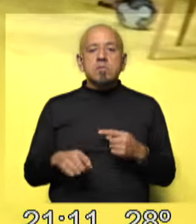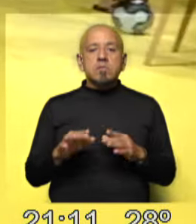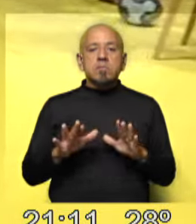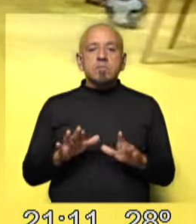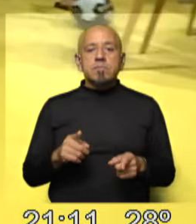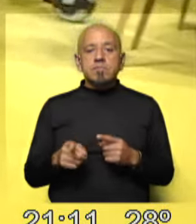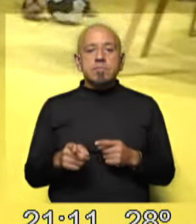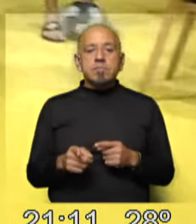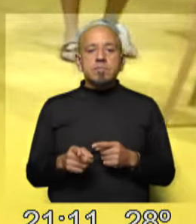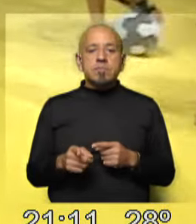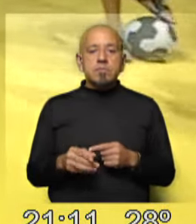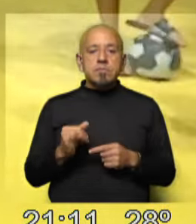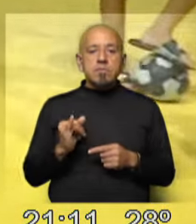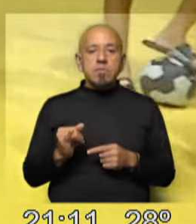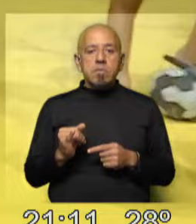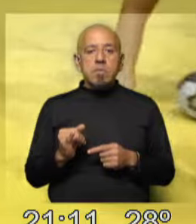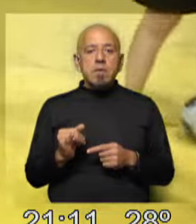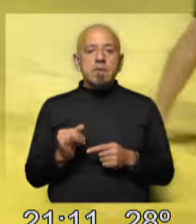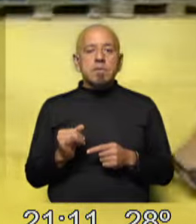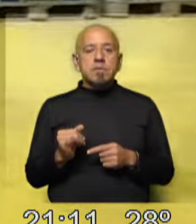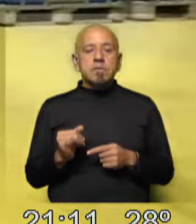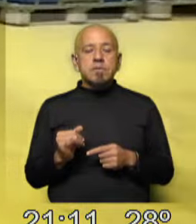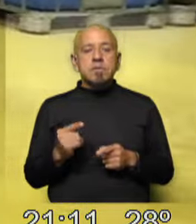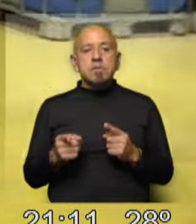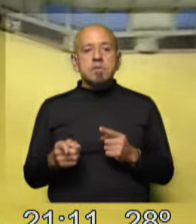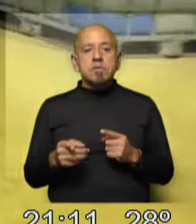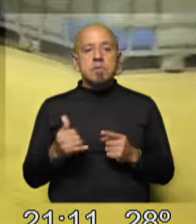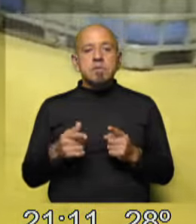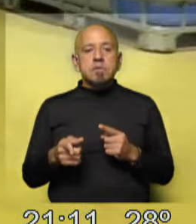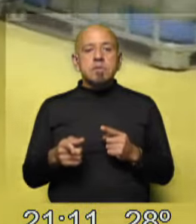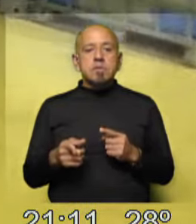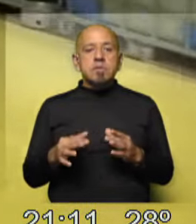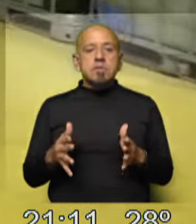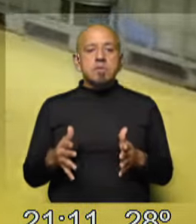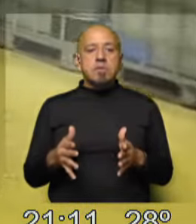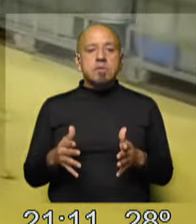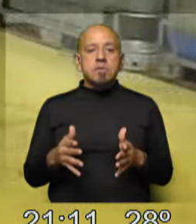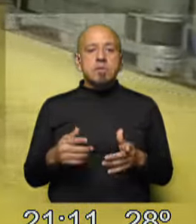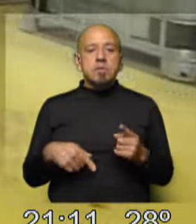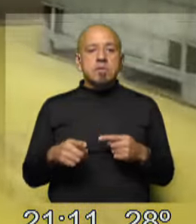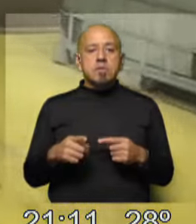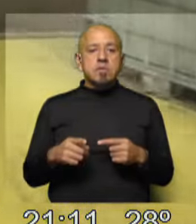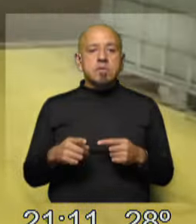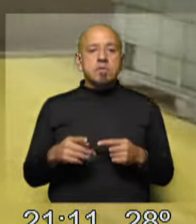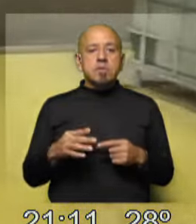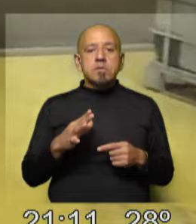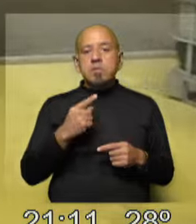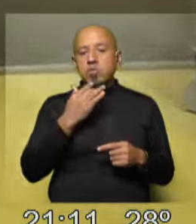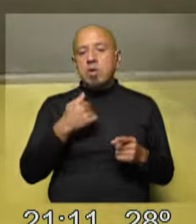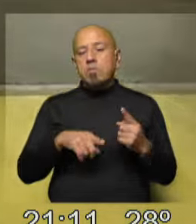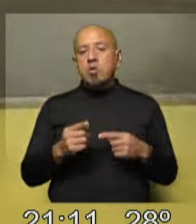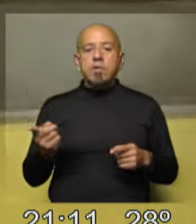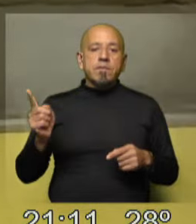los tiempos lo que sí lo que sí eh tienen prioridad las los federados No si ahí viene un equipo